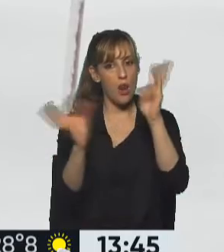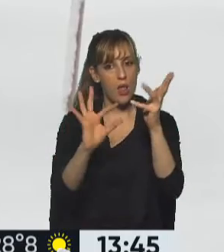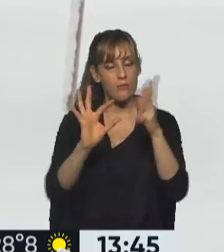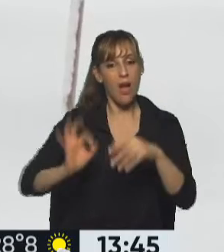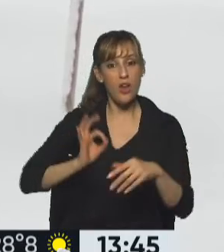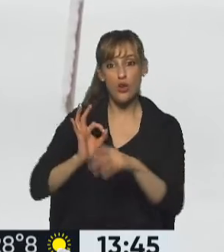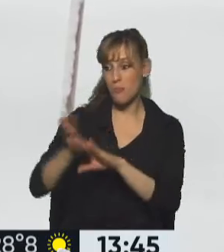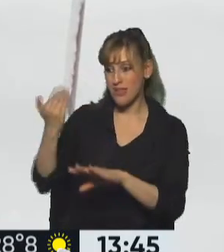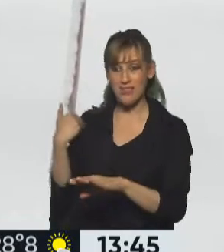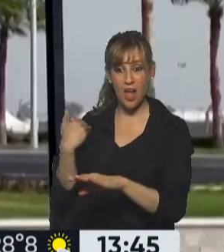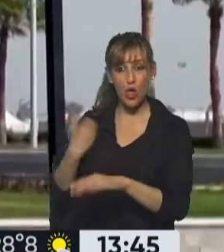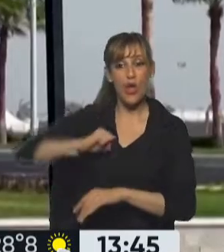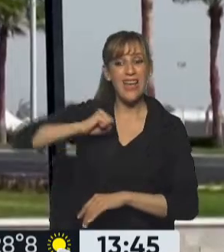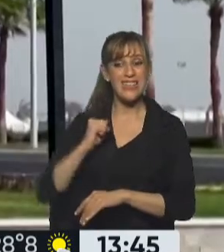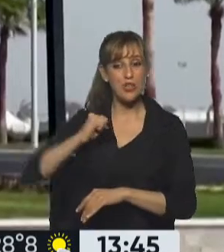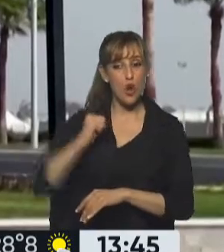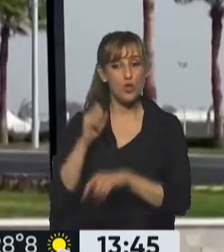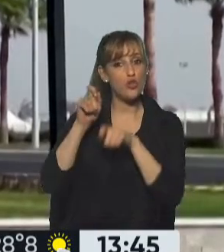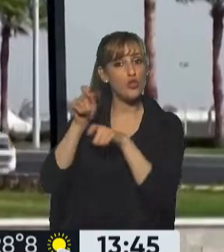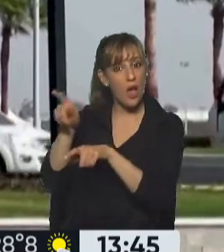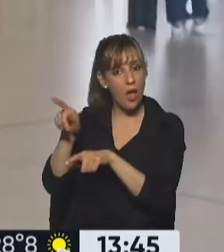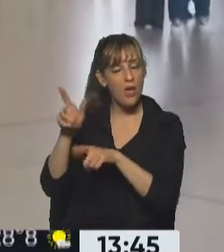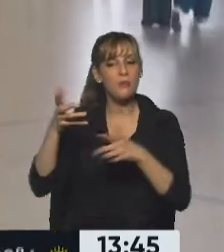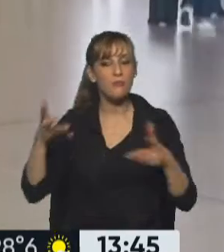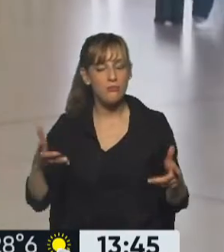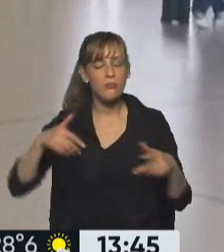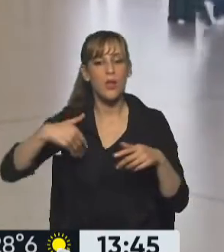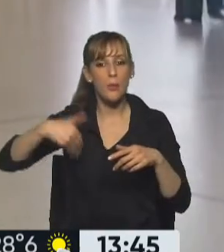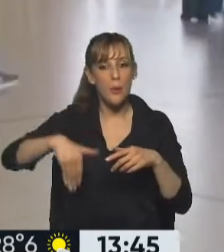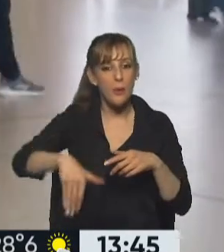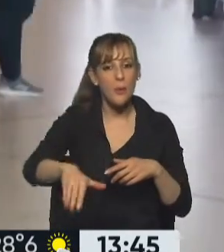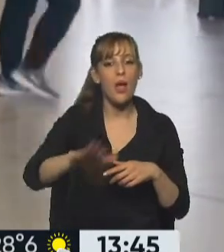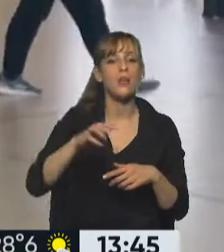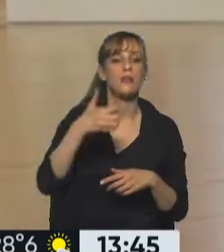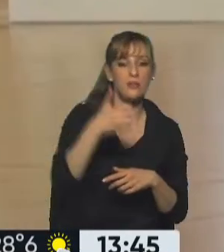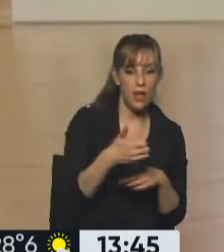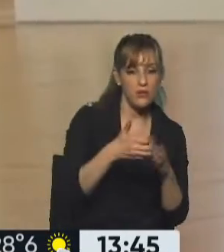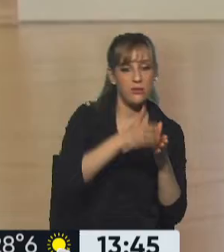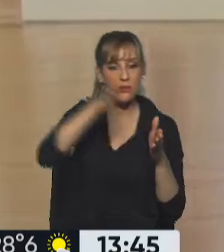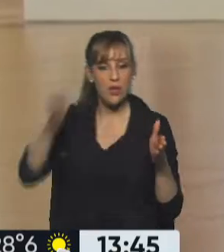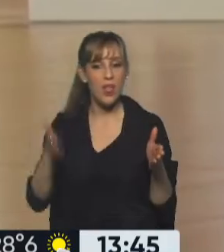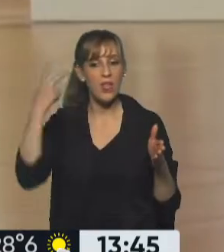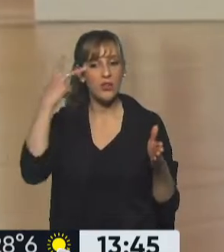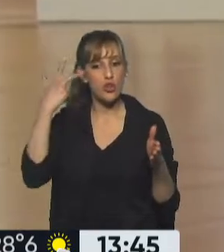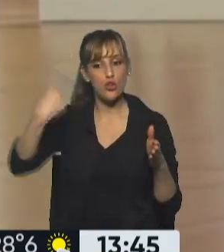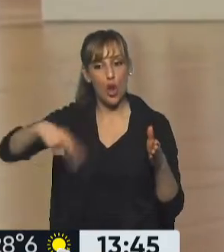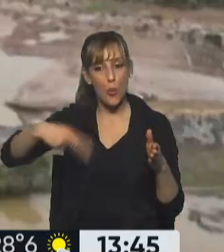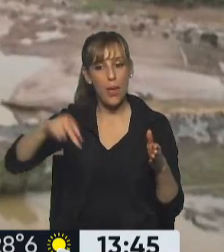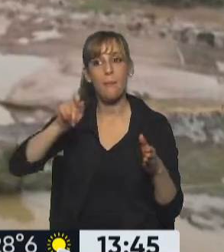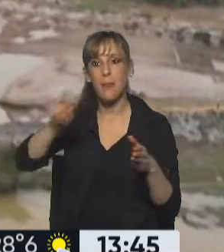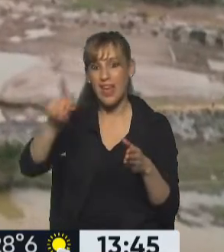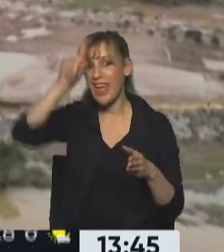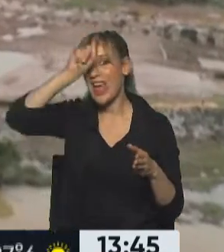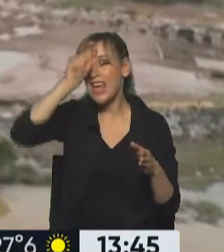2021, y la COP27, que se celebrará entre el 6 y el 18 de noviembre en Sharm el Sheikh, Egipto, estuvo plagado